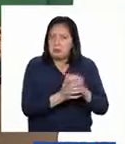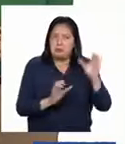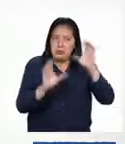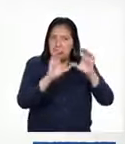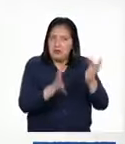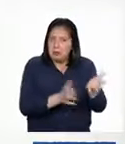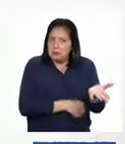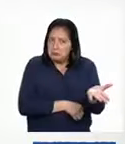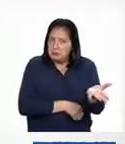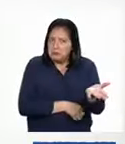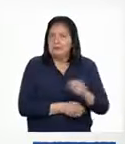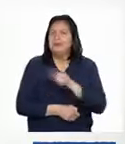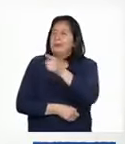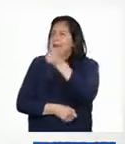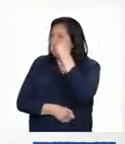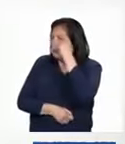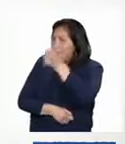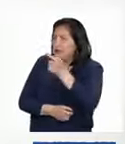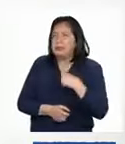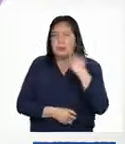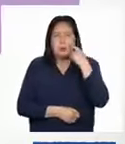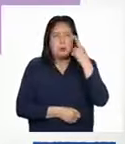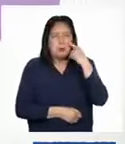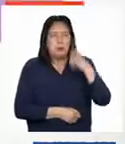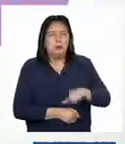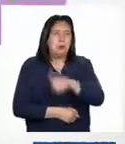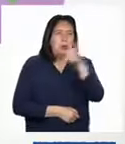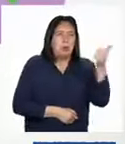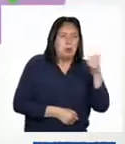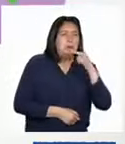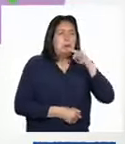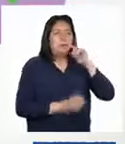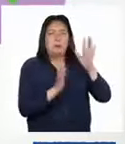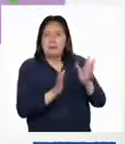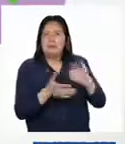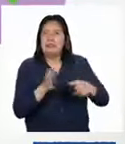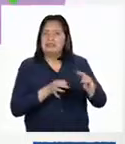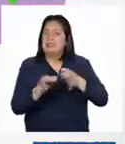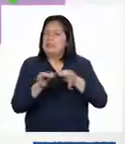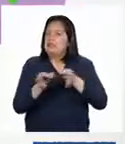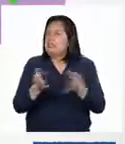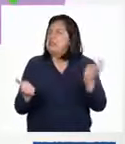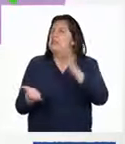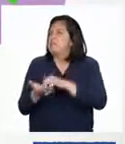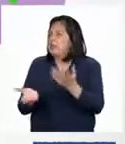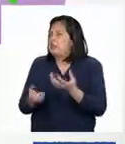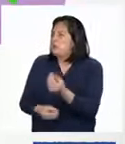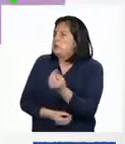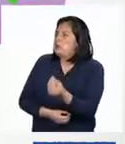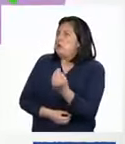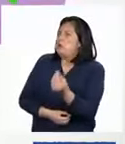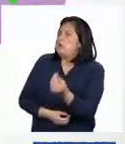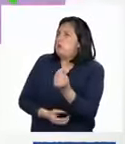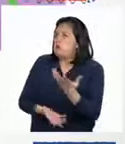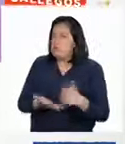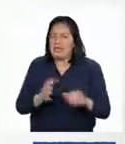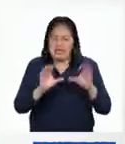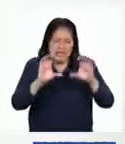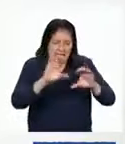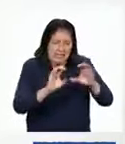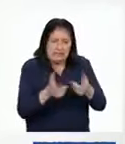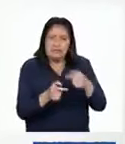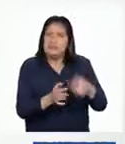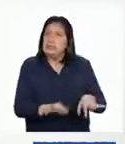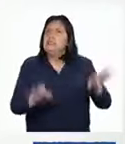científicos? ¿Qué les parece si conocemos a una científica para que nos explique un poco más sobre por qué el estudio de las